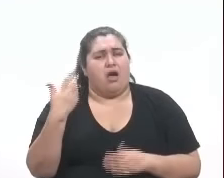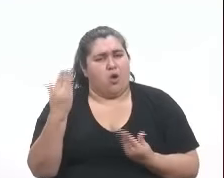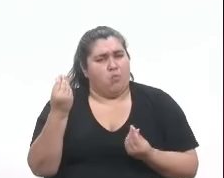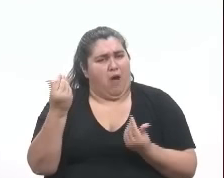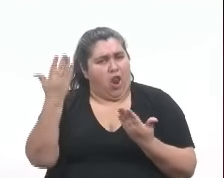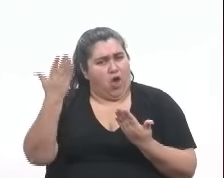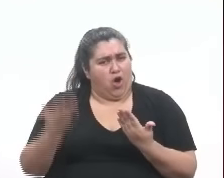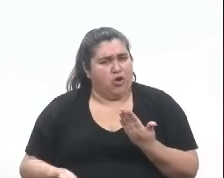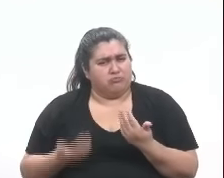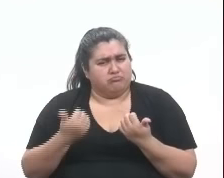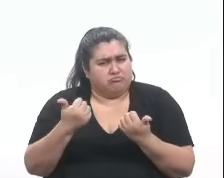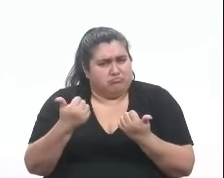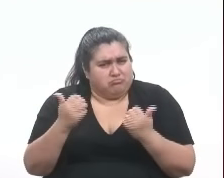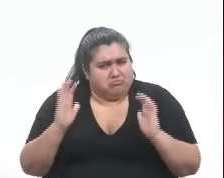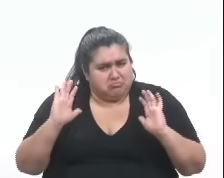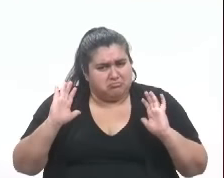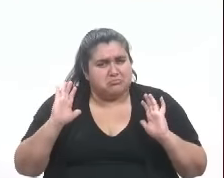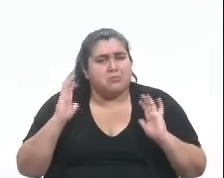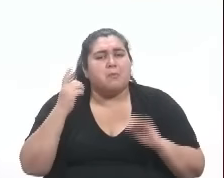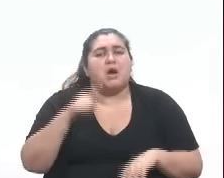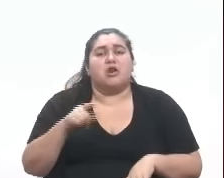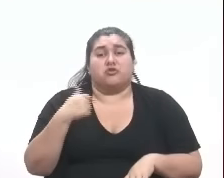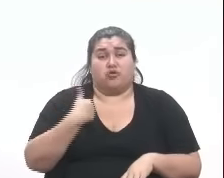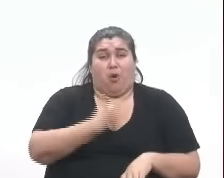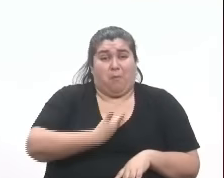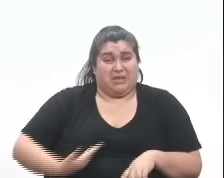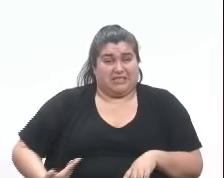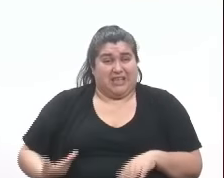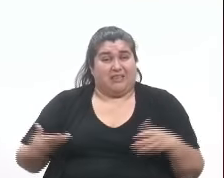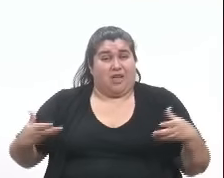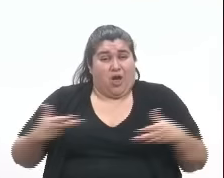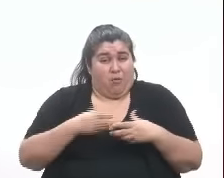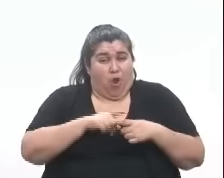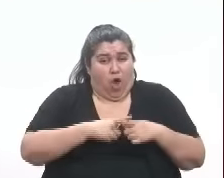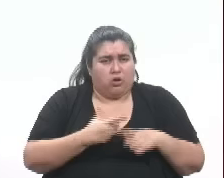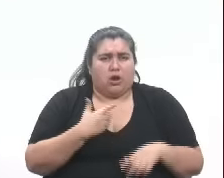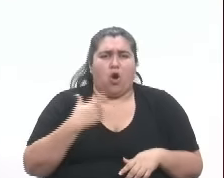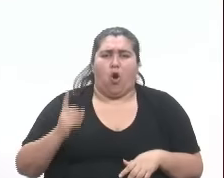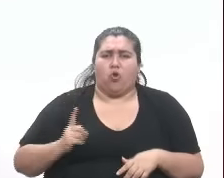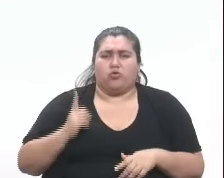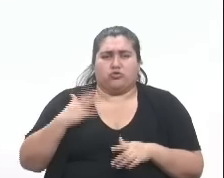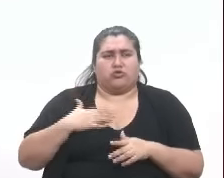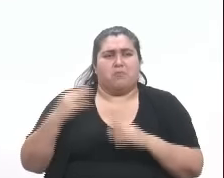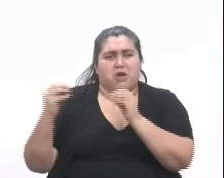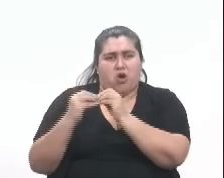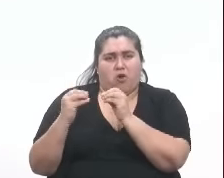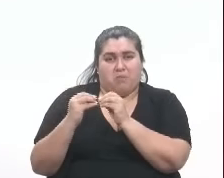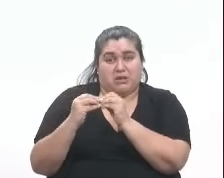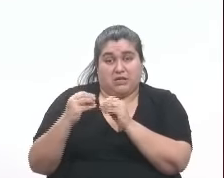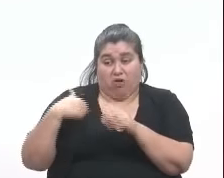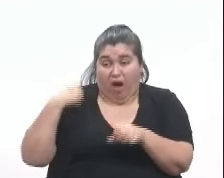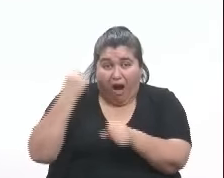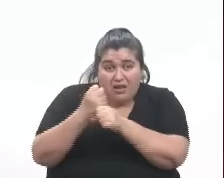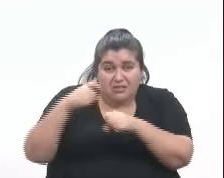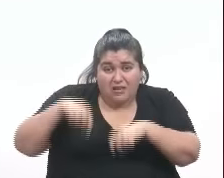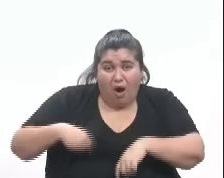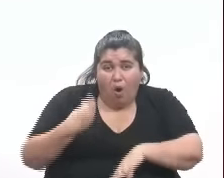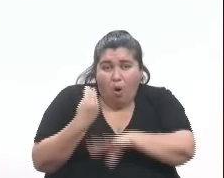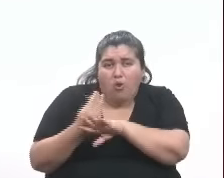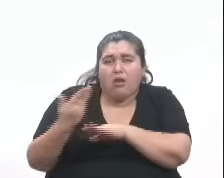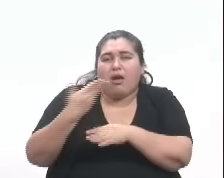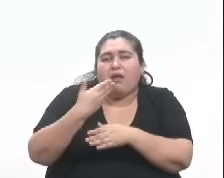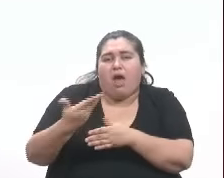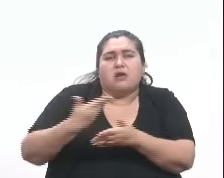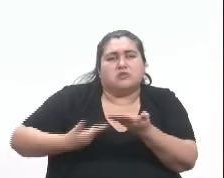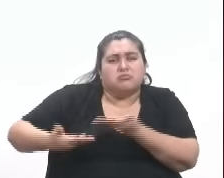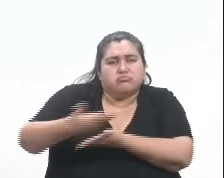realmente, como presidente del Interbloque, estoy realmente orgulloso de mis compañeros, porque si llegamos hasta acá es por la generosidad de los compañeros y por el aguante de